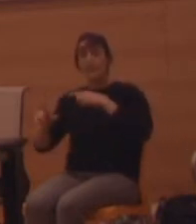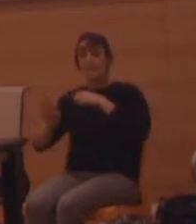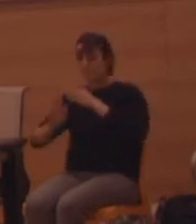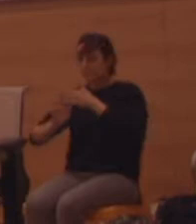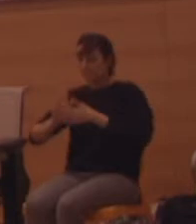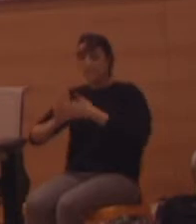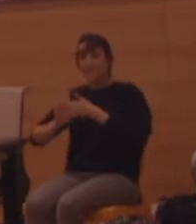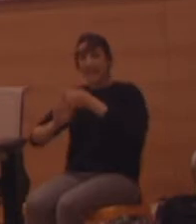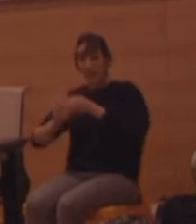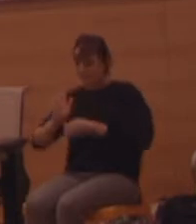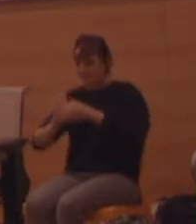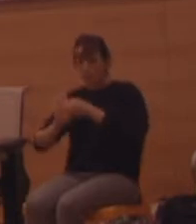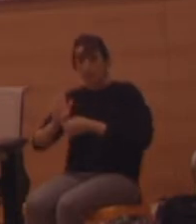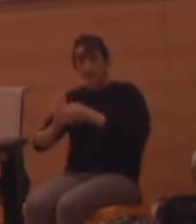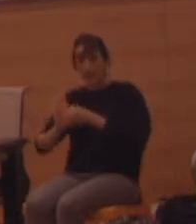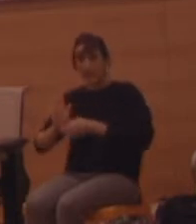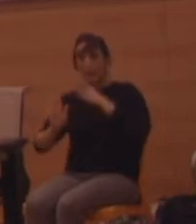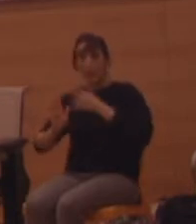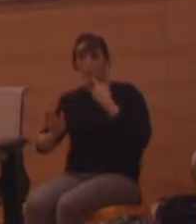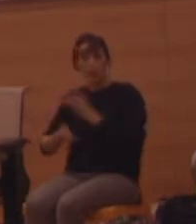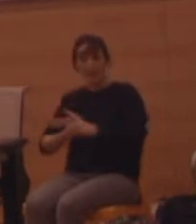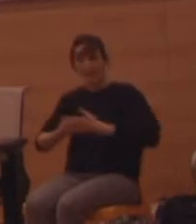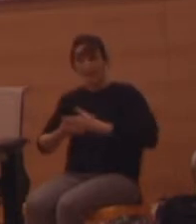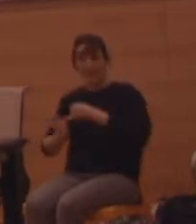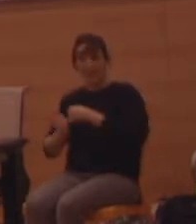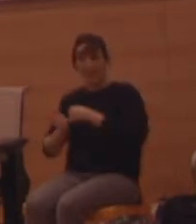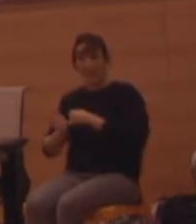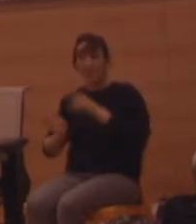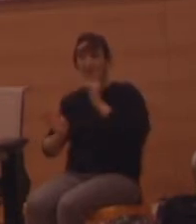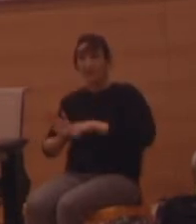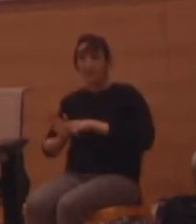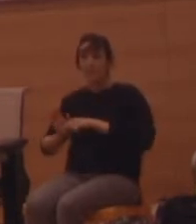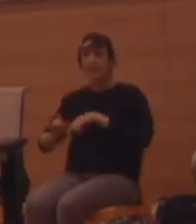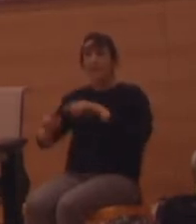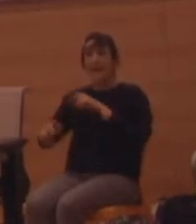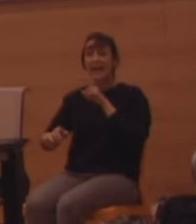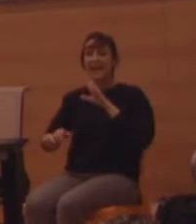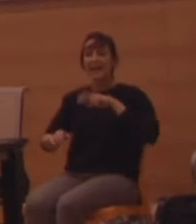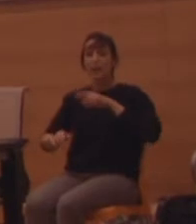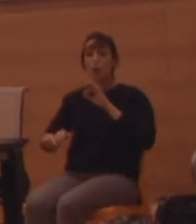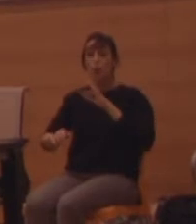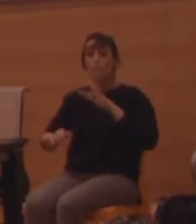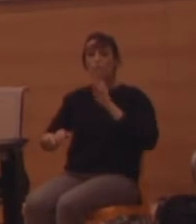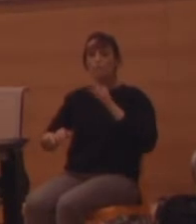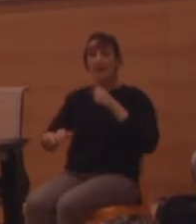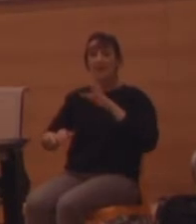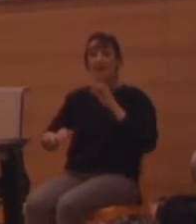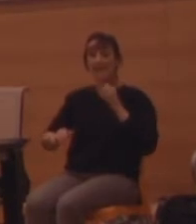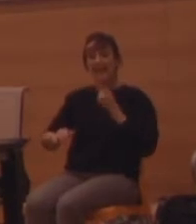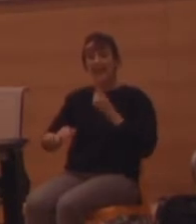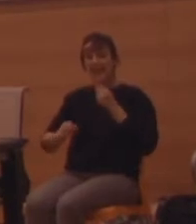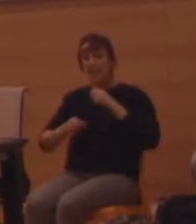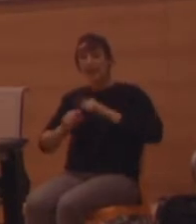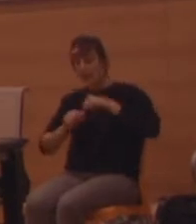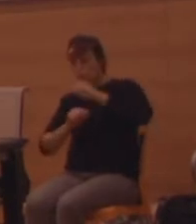producir alteraciones a nivel del riego, y junto con la vasculopatía y la neuropatía nos va a dar un pie de riesgo, y si a ese pie de riesgo